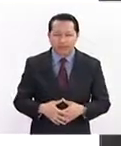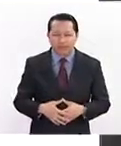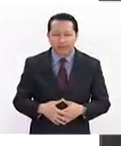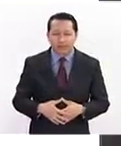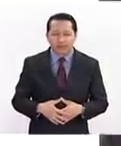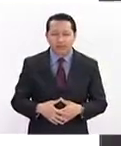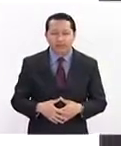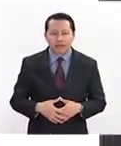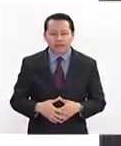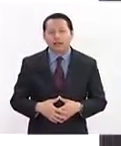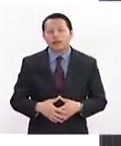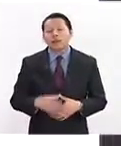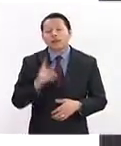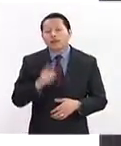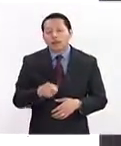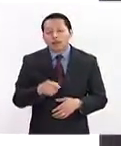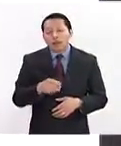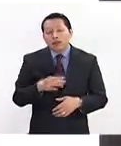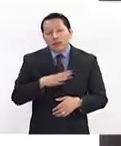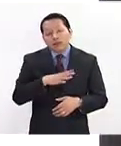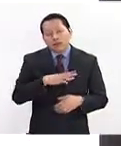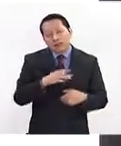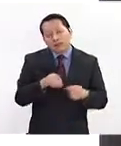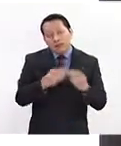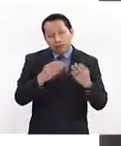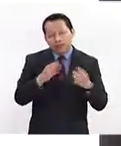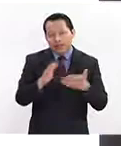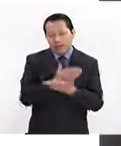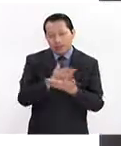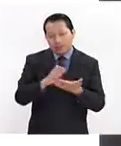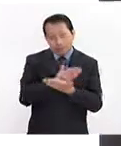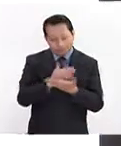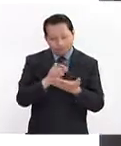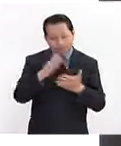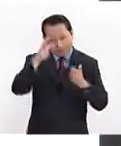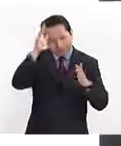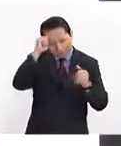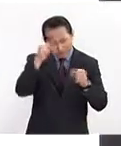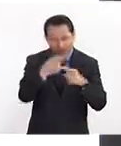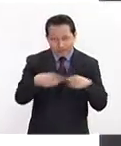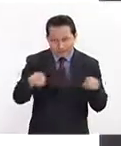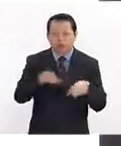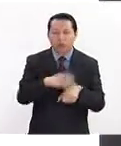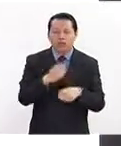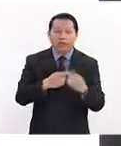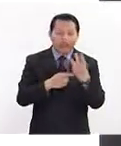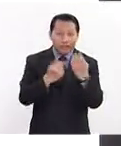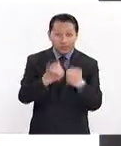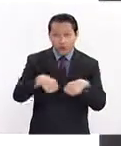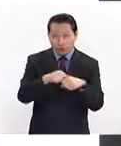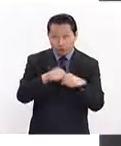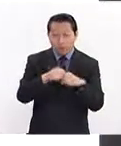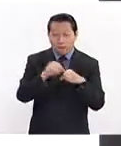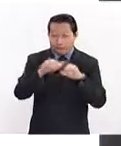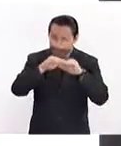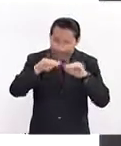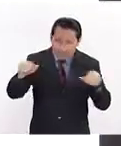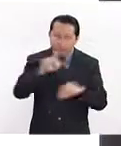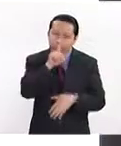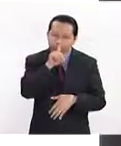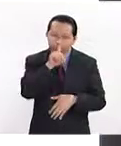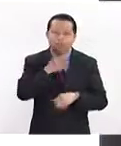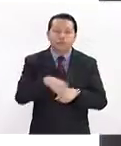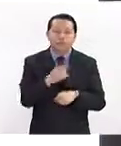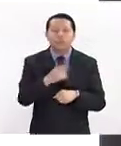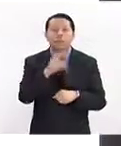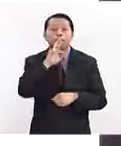cambiarían las condiciones de uno y otro acuerdo, en lugar de tener las mismas condiciones para los tres socios. Si nos vamos por dos canales